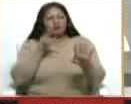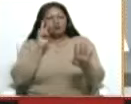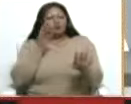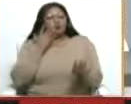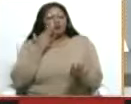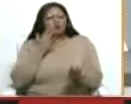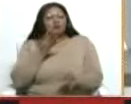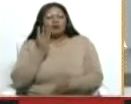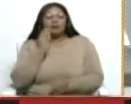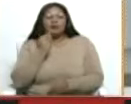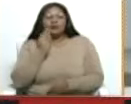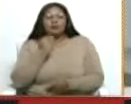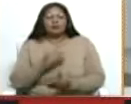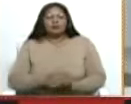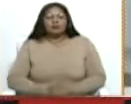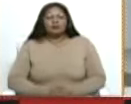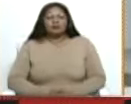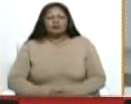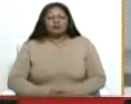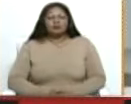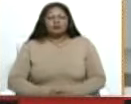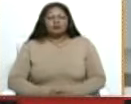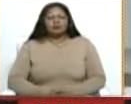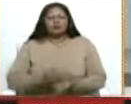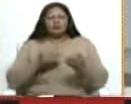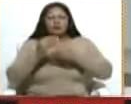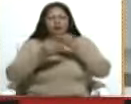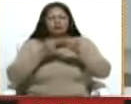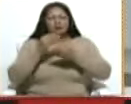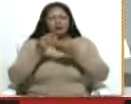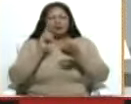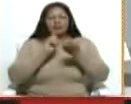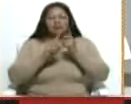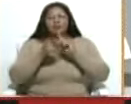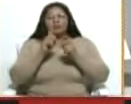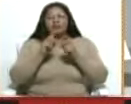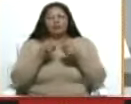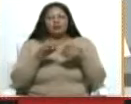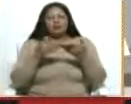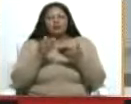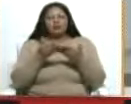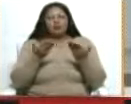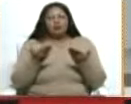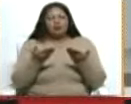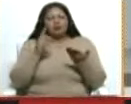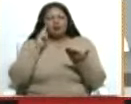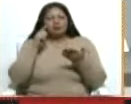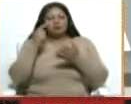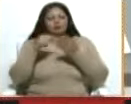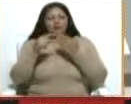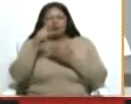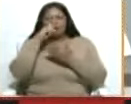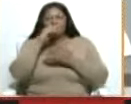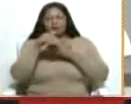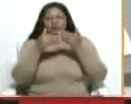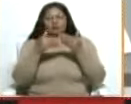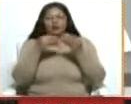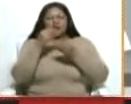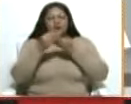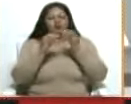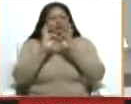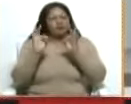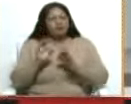ejemplo, experiencia, se va a ir catalogando dependiendo de cuáles son sus años, claro, haciendo